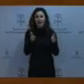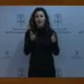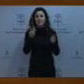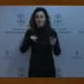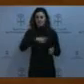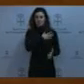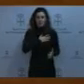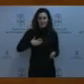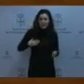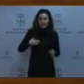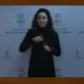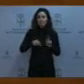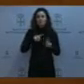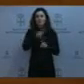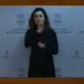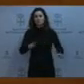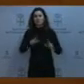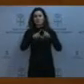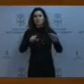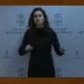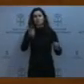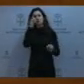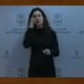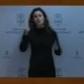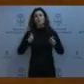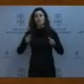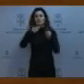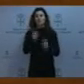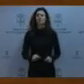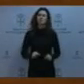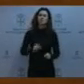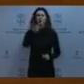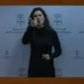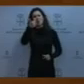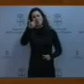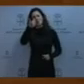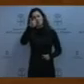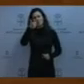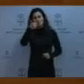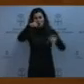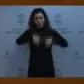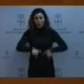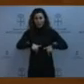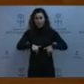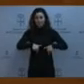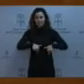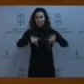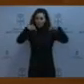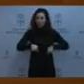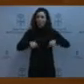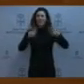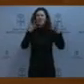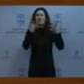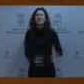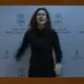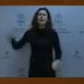y en tener usted y los asturianos un presupuesto aprobado, que yo le brindo hoy aquí por enésima